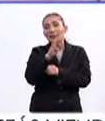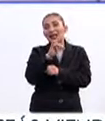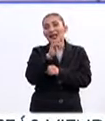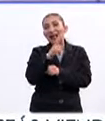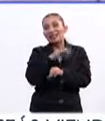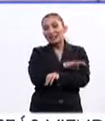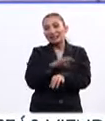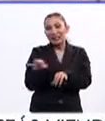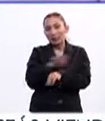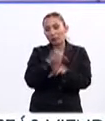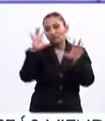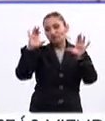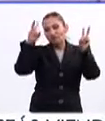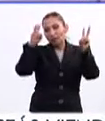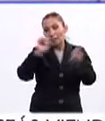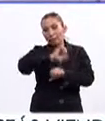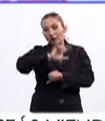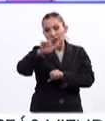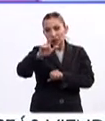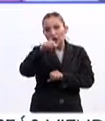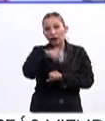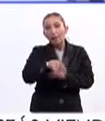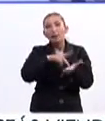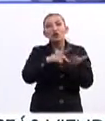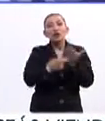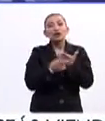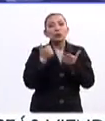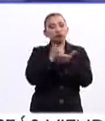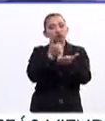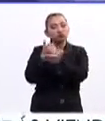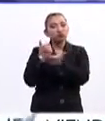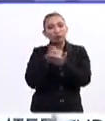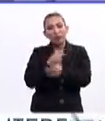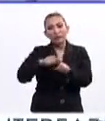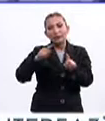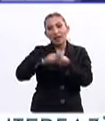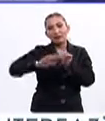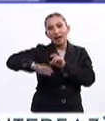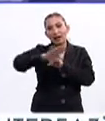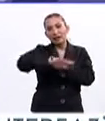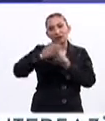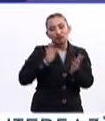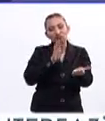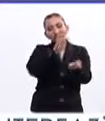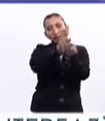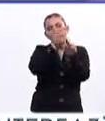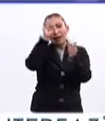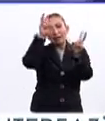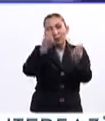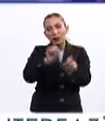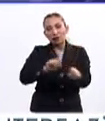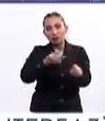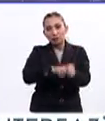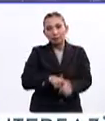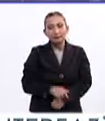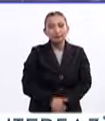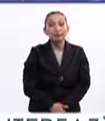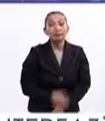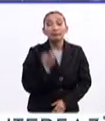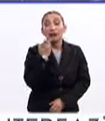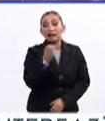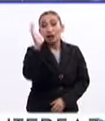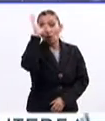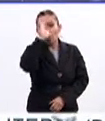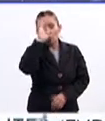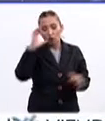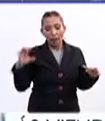Nacional de Diseño en la categoría profesional Proyecto Colaborativo Interdisciplinario de Aproximación a Temáticas Sociales. Esta